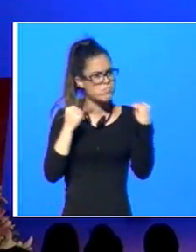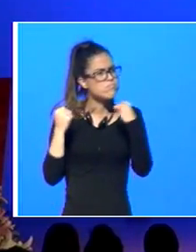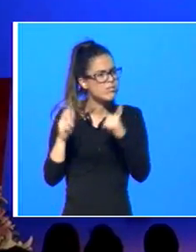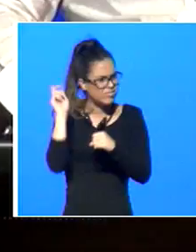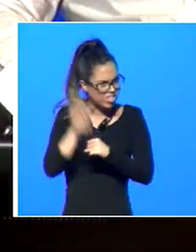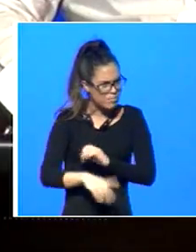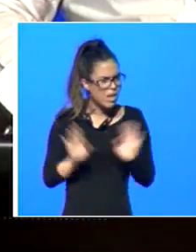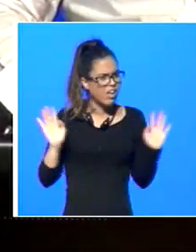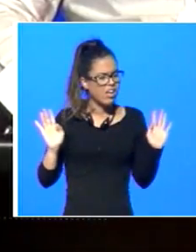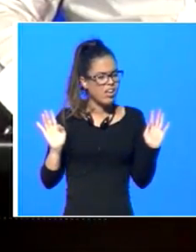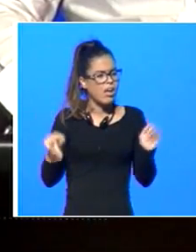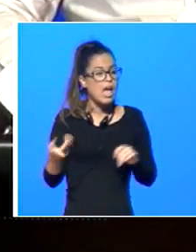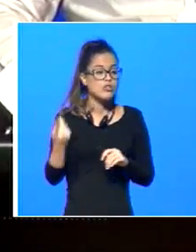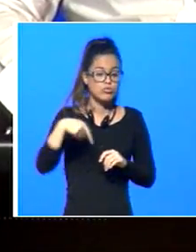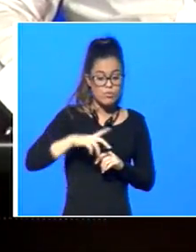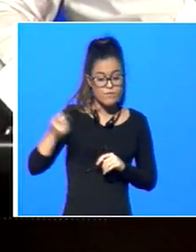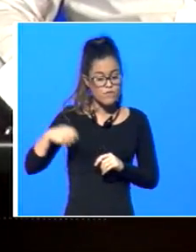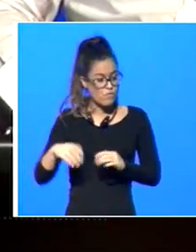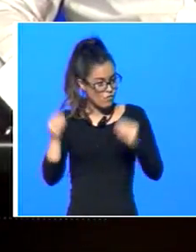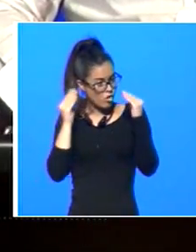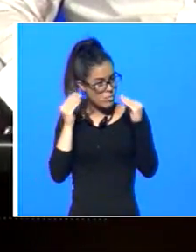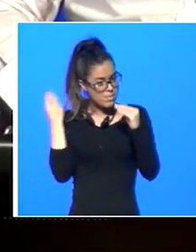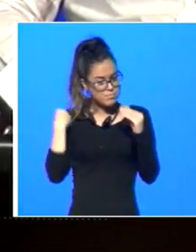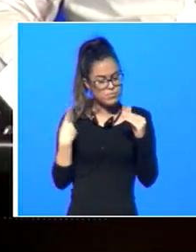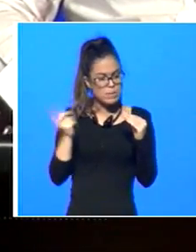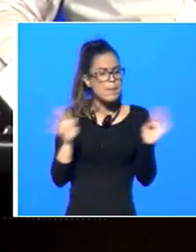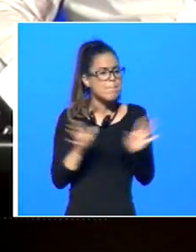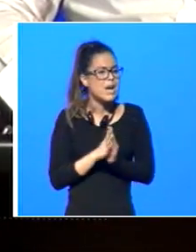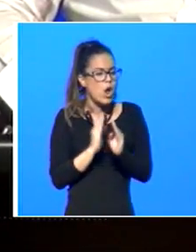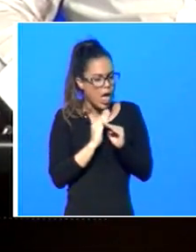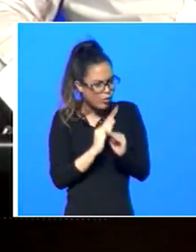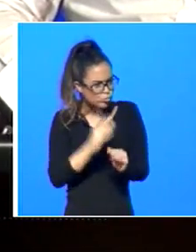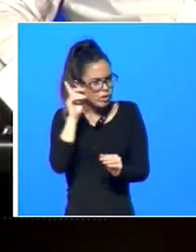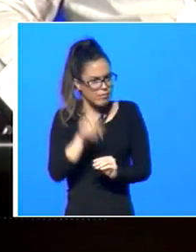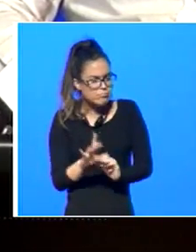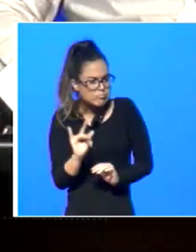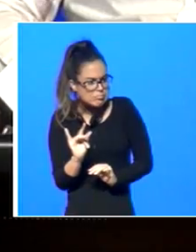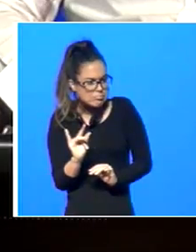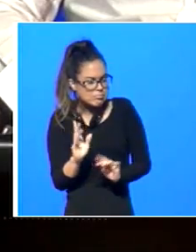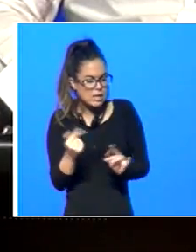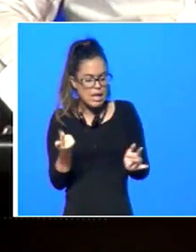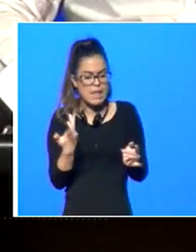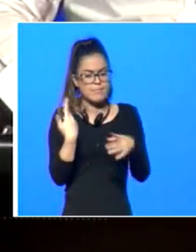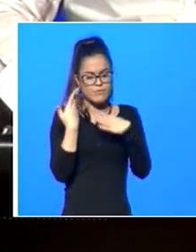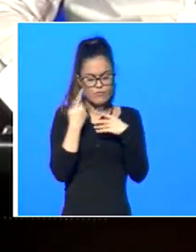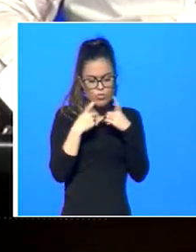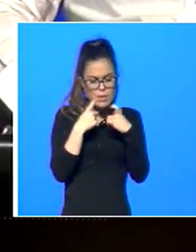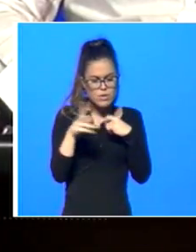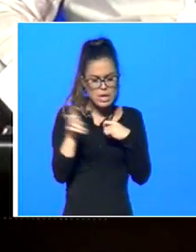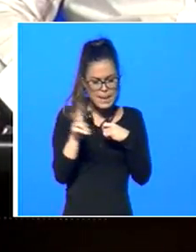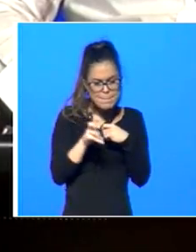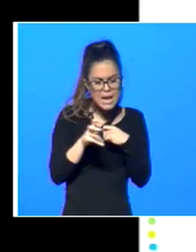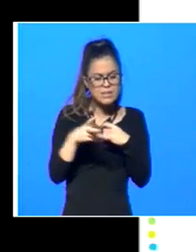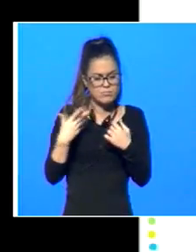información, ni muchísimo menos. Muchísima menos, la justa. Información hay que dar solamente la que es utilizable y la que sirve para el